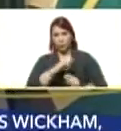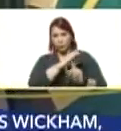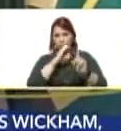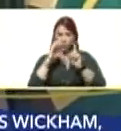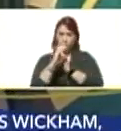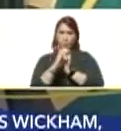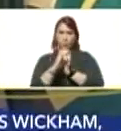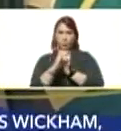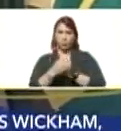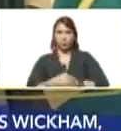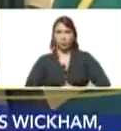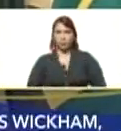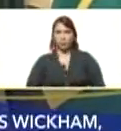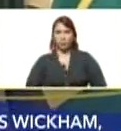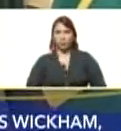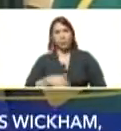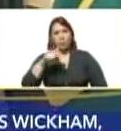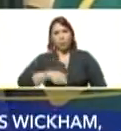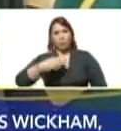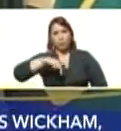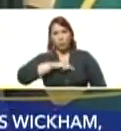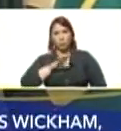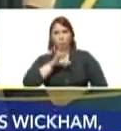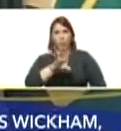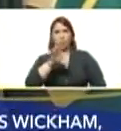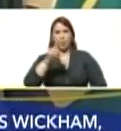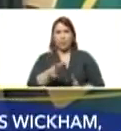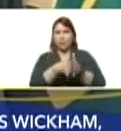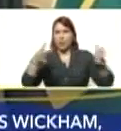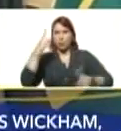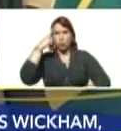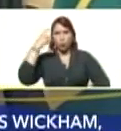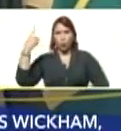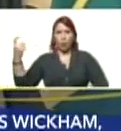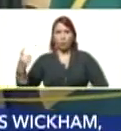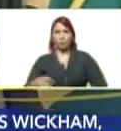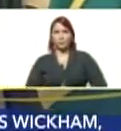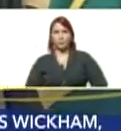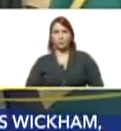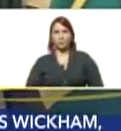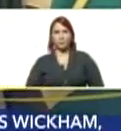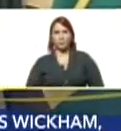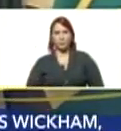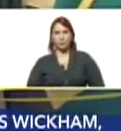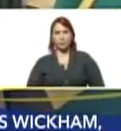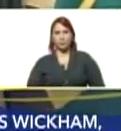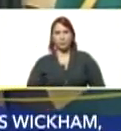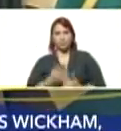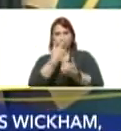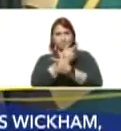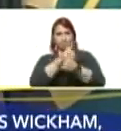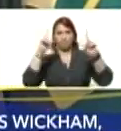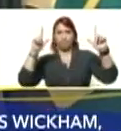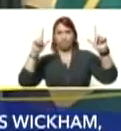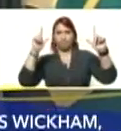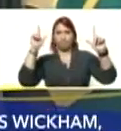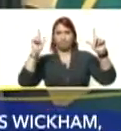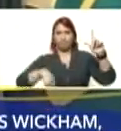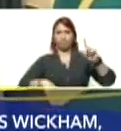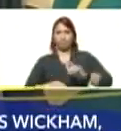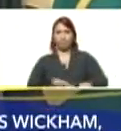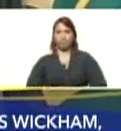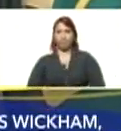culturales, de aquí, de nuestra región. El gran sueño de los libertadores y